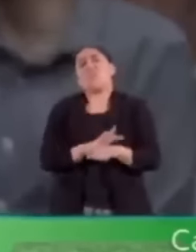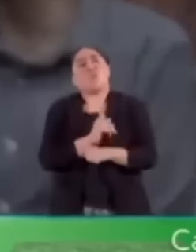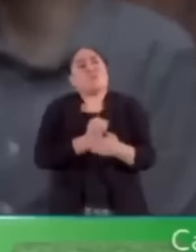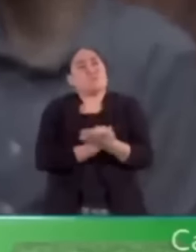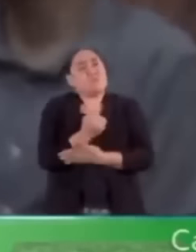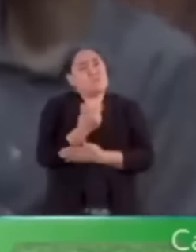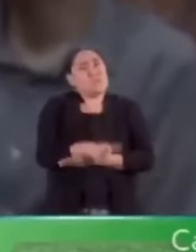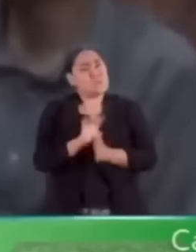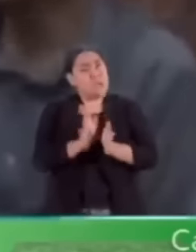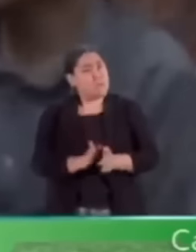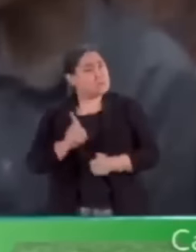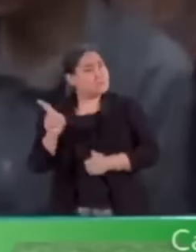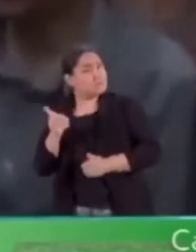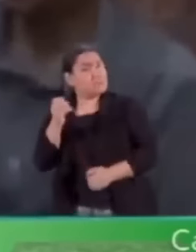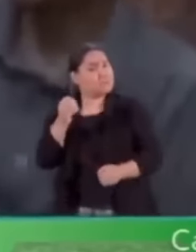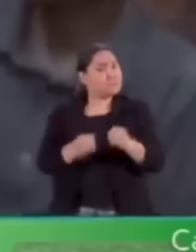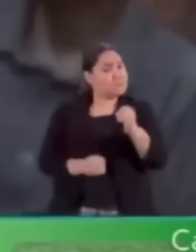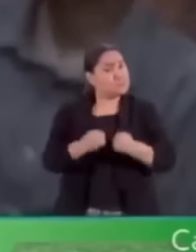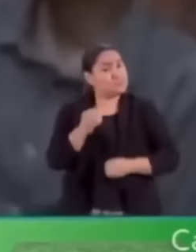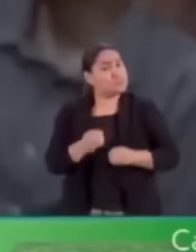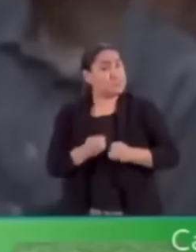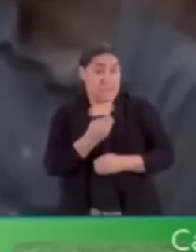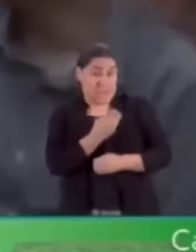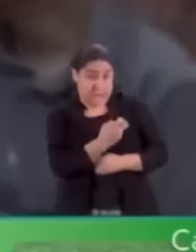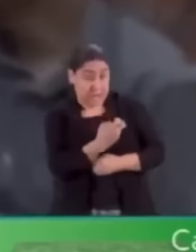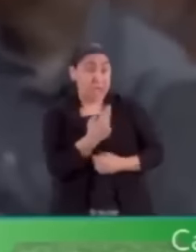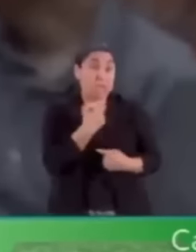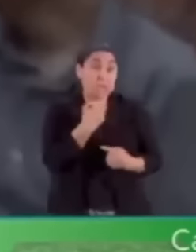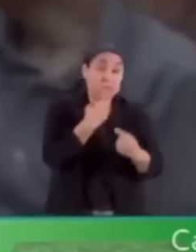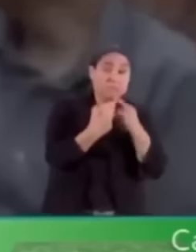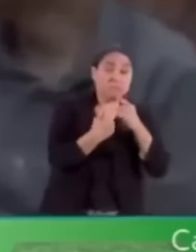resolución judicial que impide esta discusión.